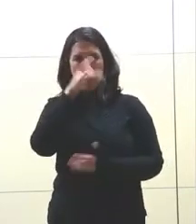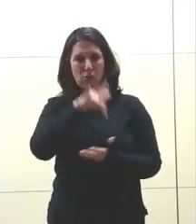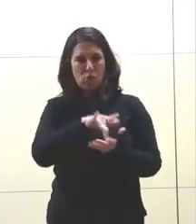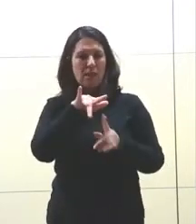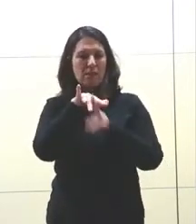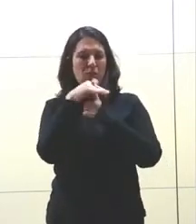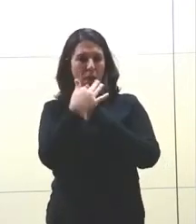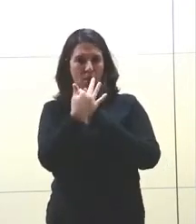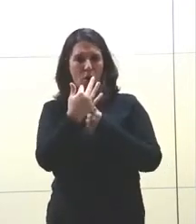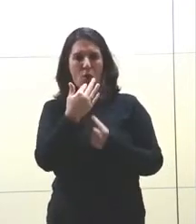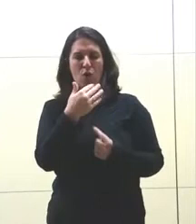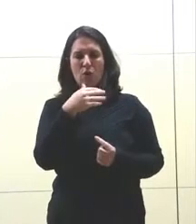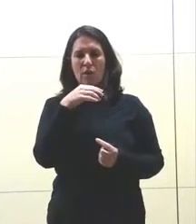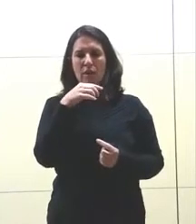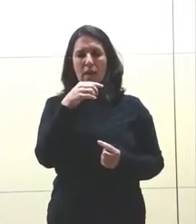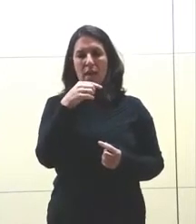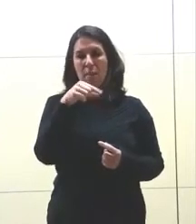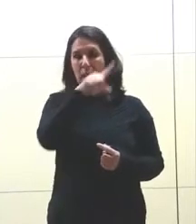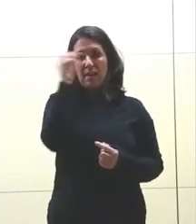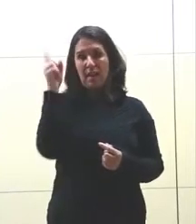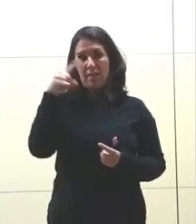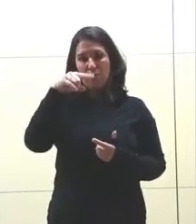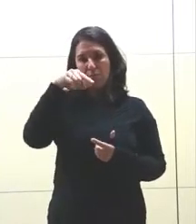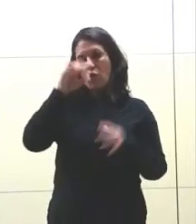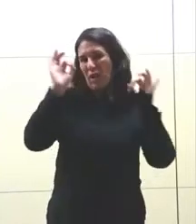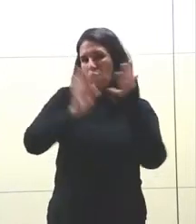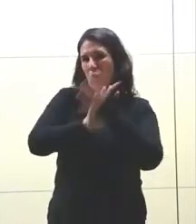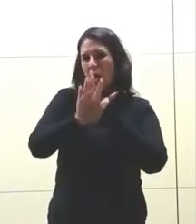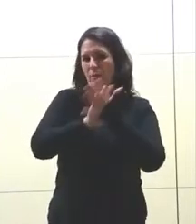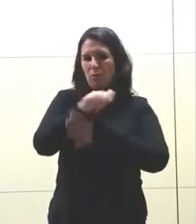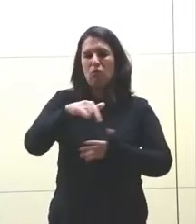Madrid en concreto el sistema sanitario completamente